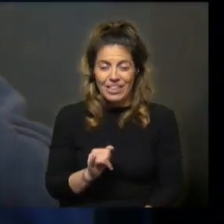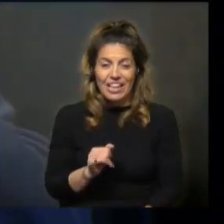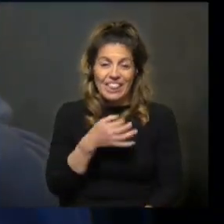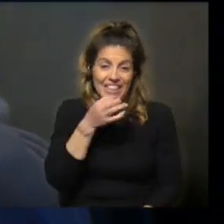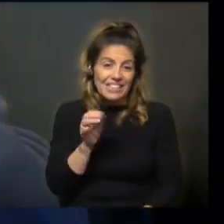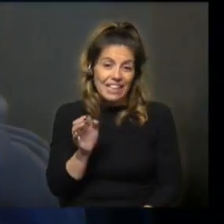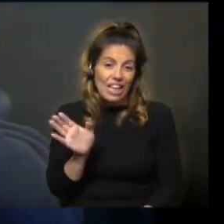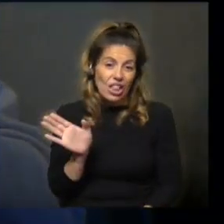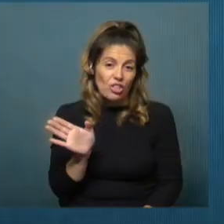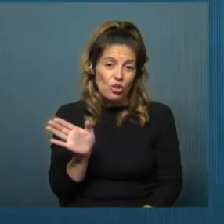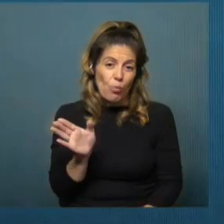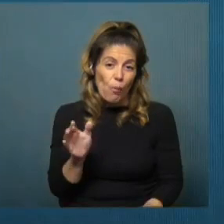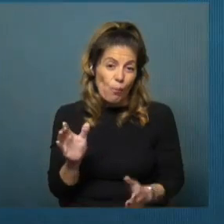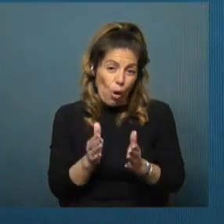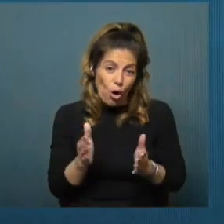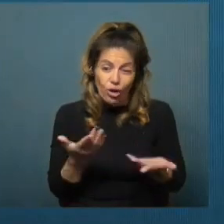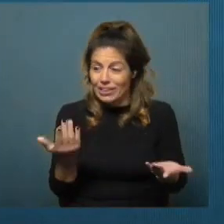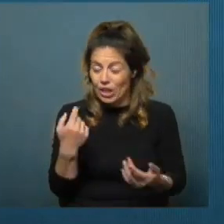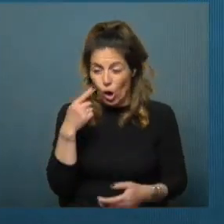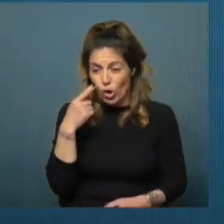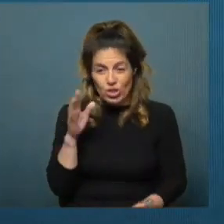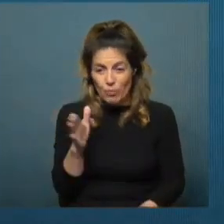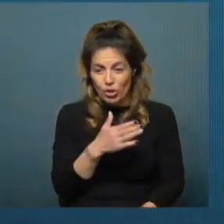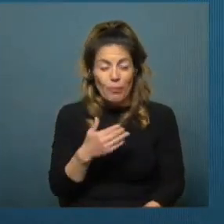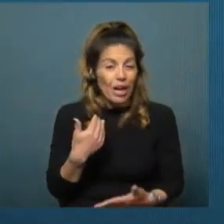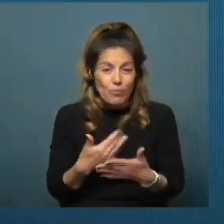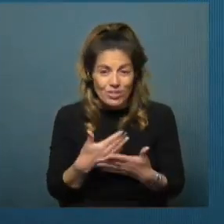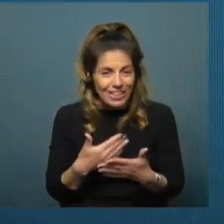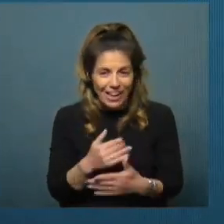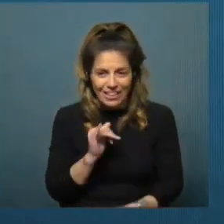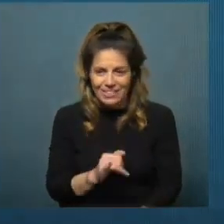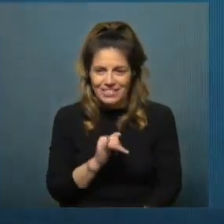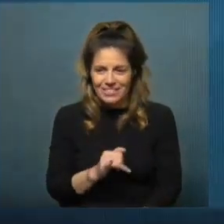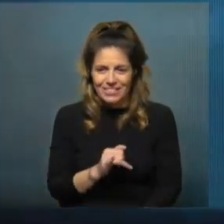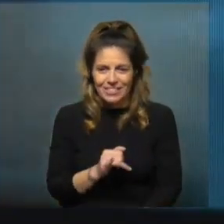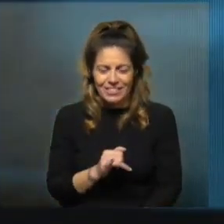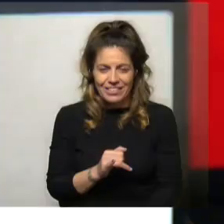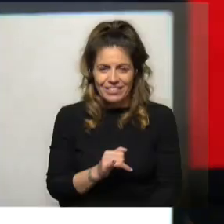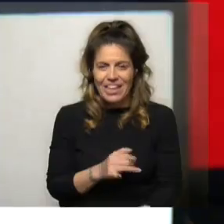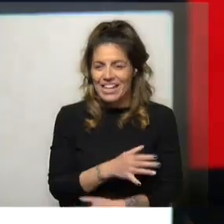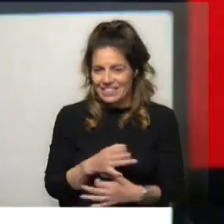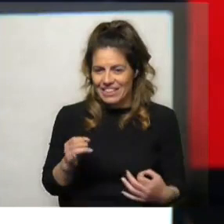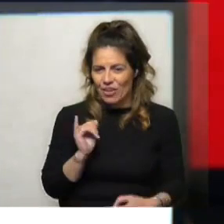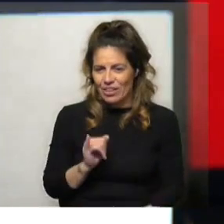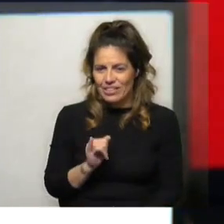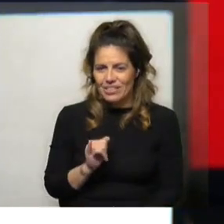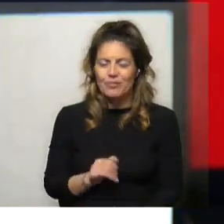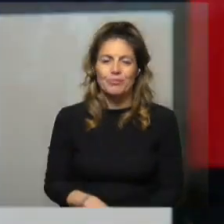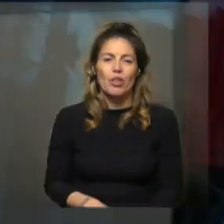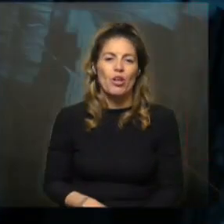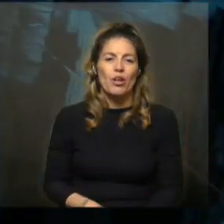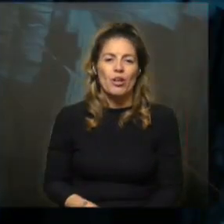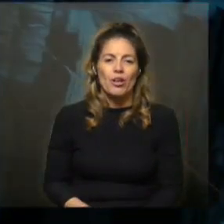que nos conocemos todos no sí sí Bueno pero es que era una cosa muy cercana era muy cercana es increíble Sí bueno esas cosas pasan